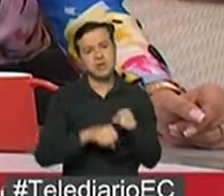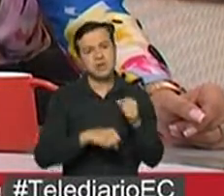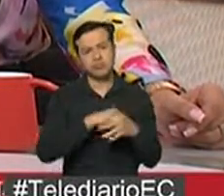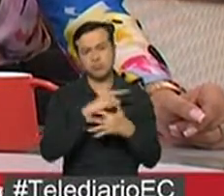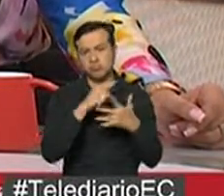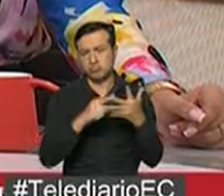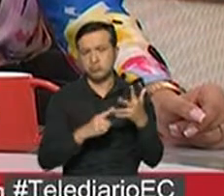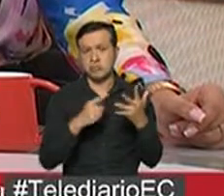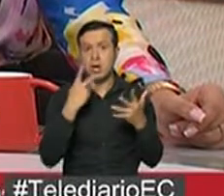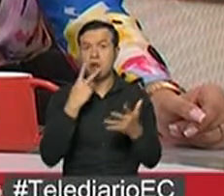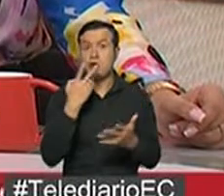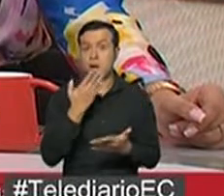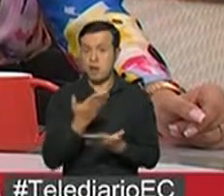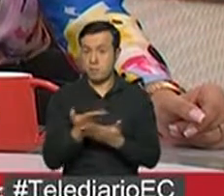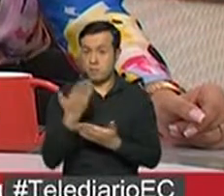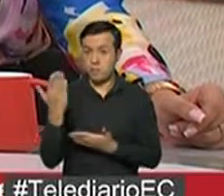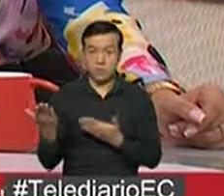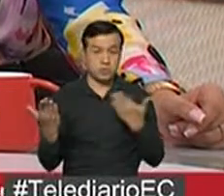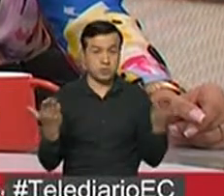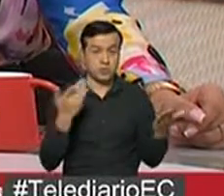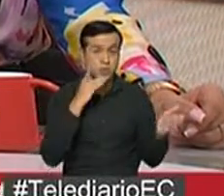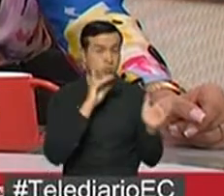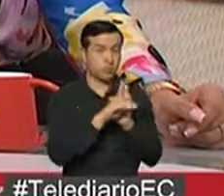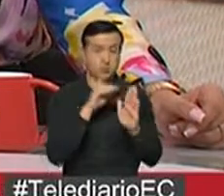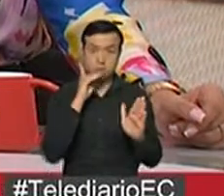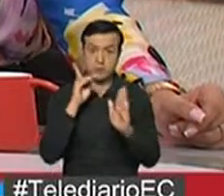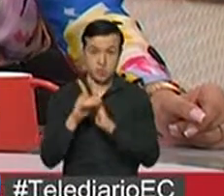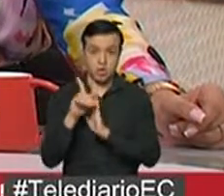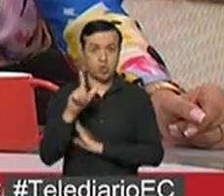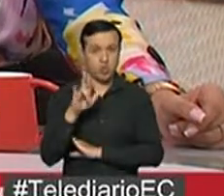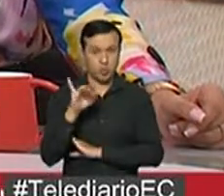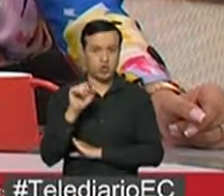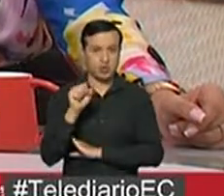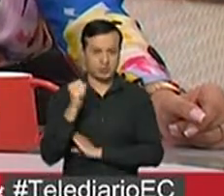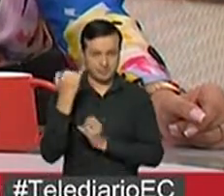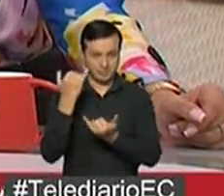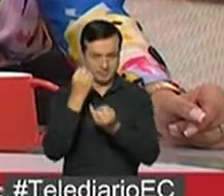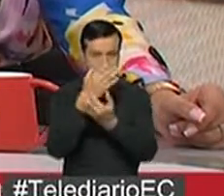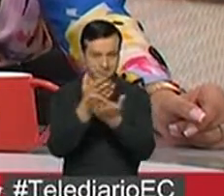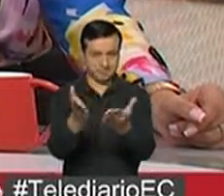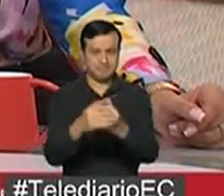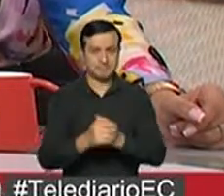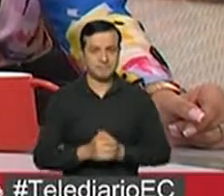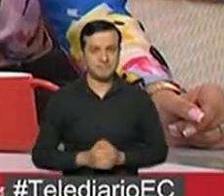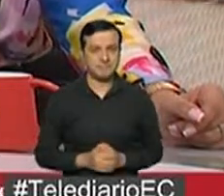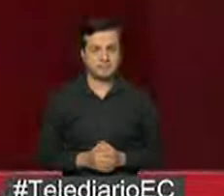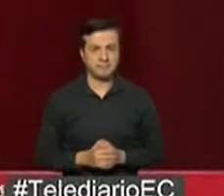partes presentan sus alegatos luís alfredo zúñiga nos tiene ahora mismo un informe